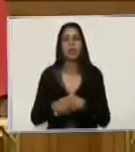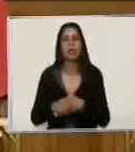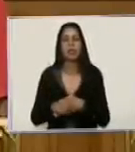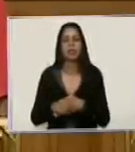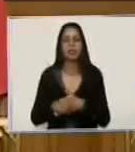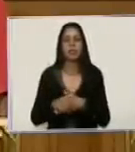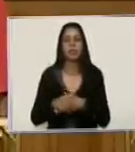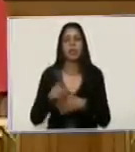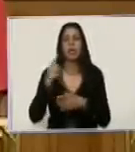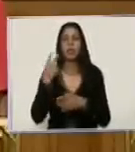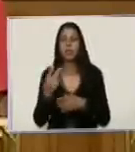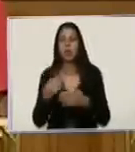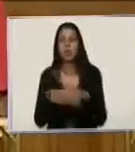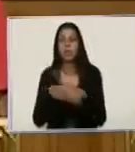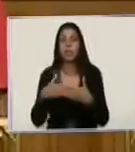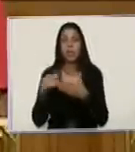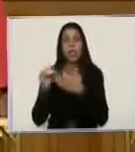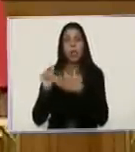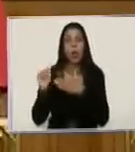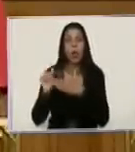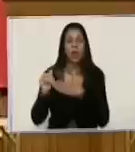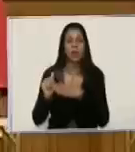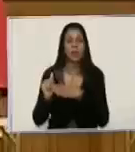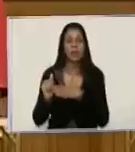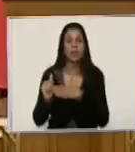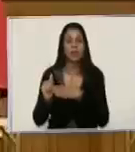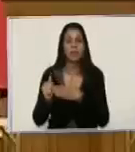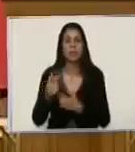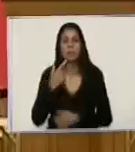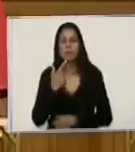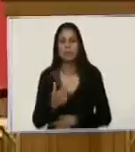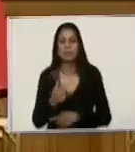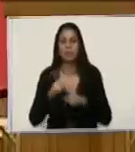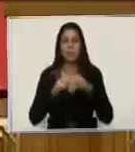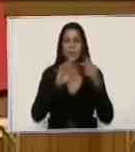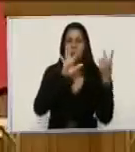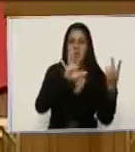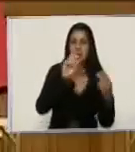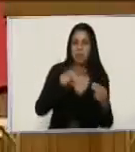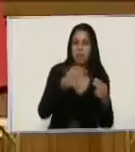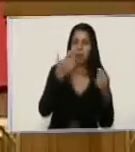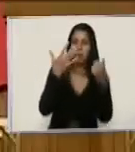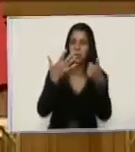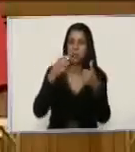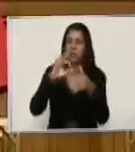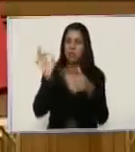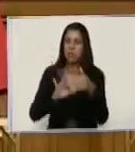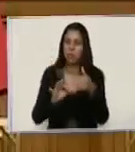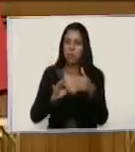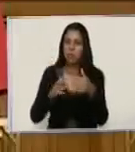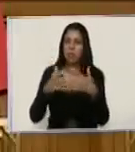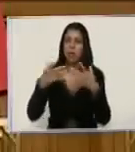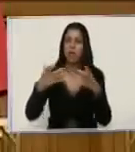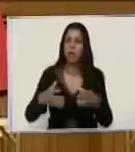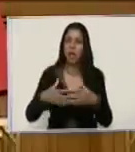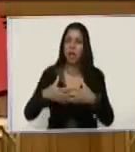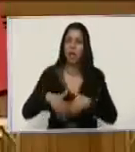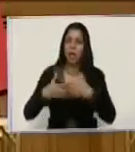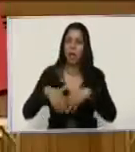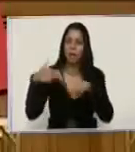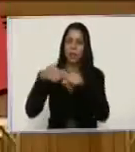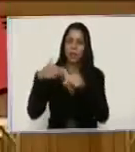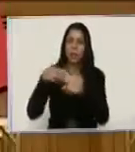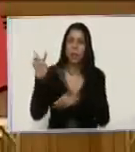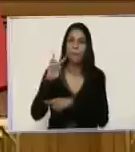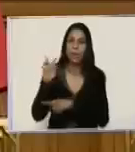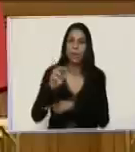2 billones de dólares. Usted aplica 7,6 dólares a PDVSA, que tiene